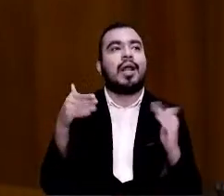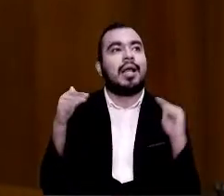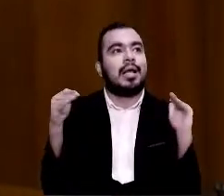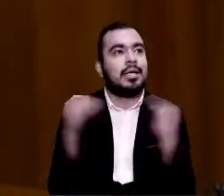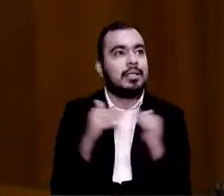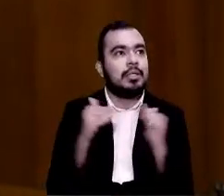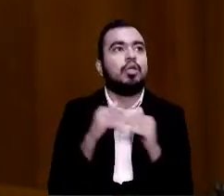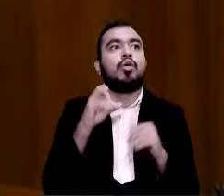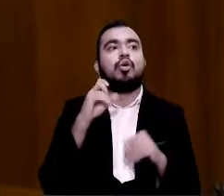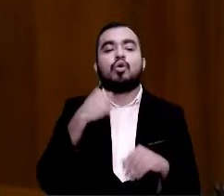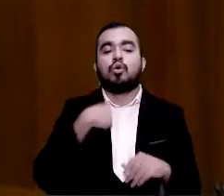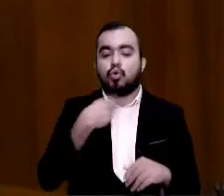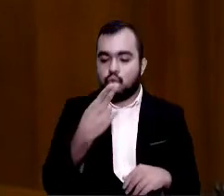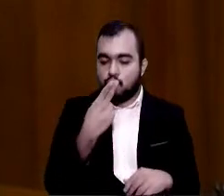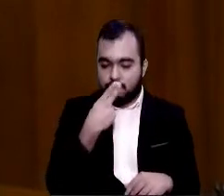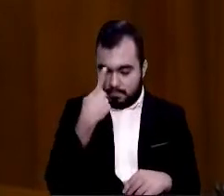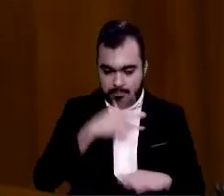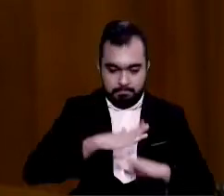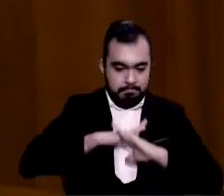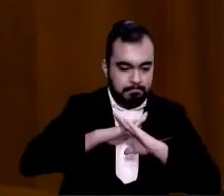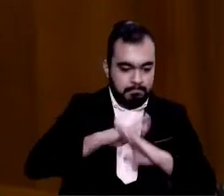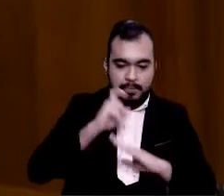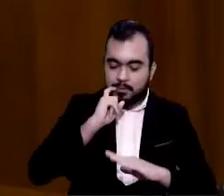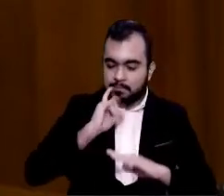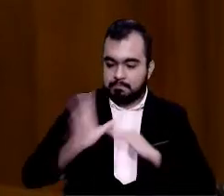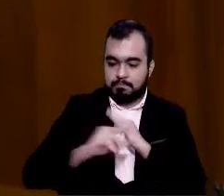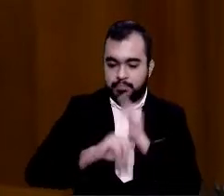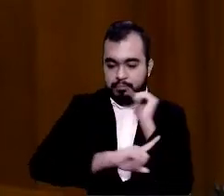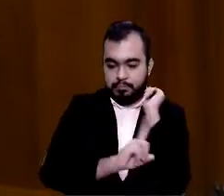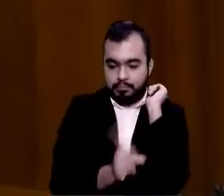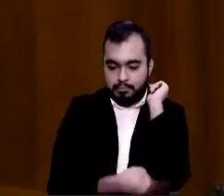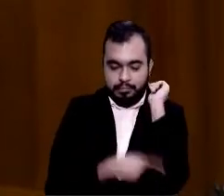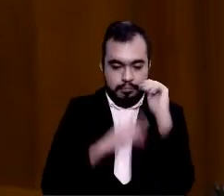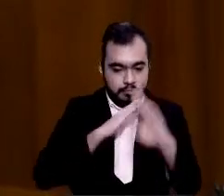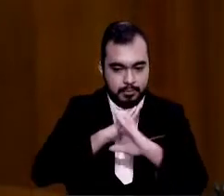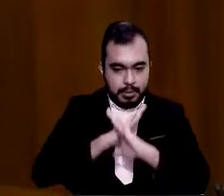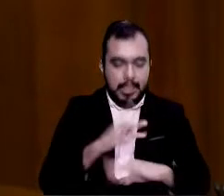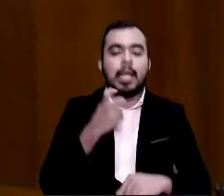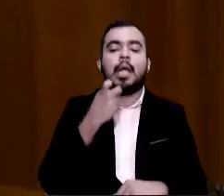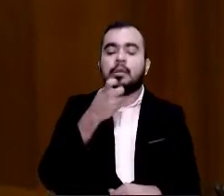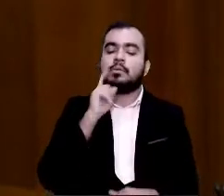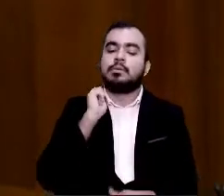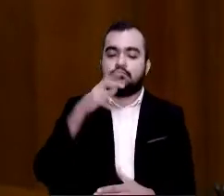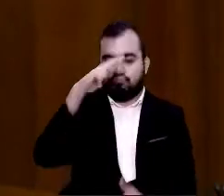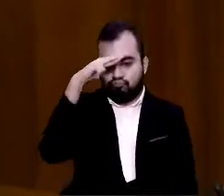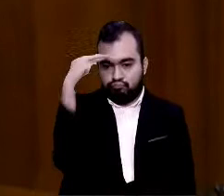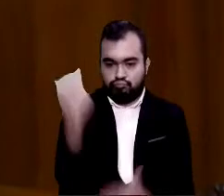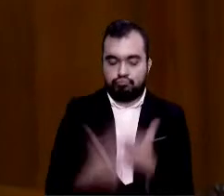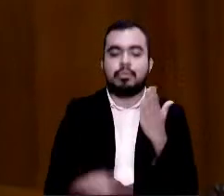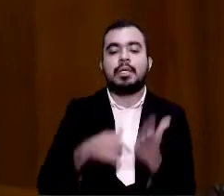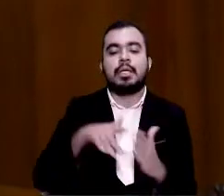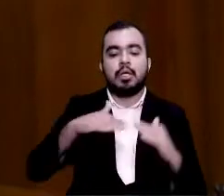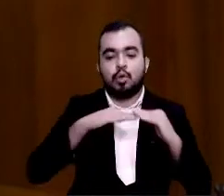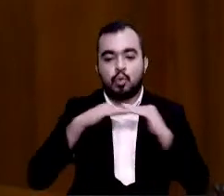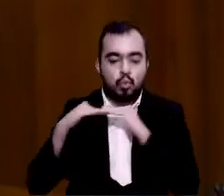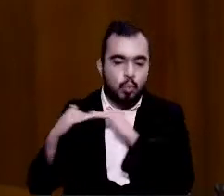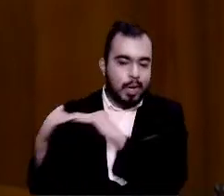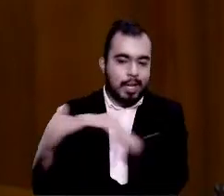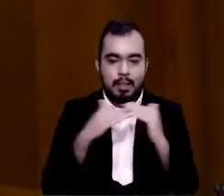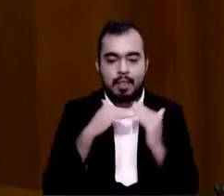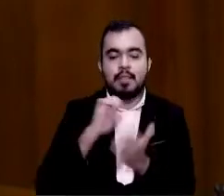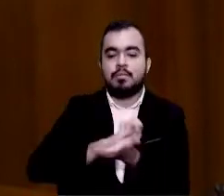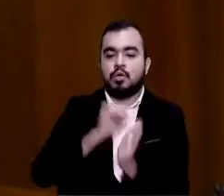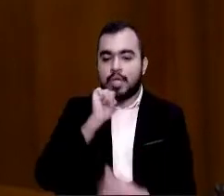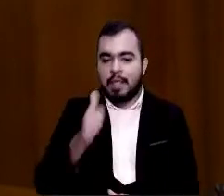utilizar métodos anticonceptivos, lo que vulnera sus derechos a la igualdad y a no sufrir discriminación, así como a la educación, al empleo, a